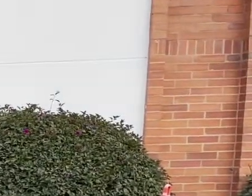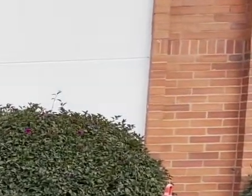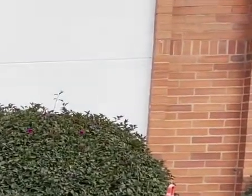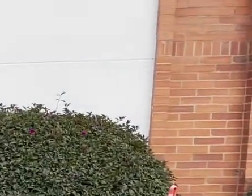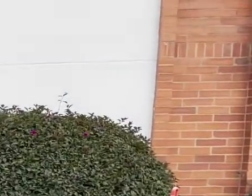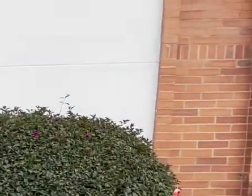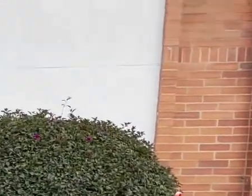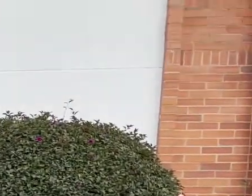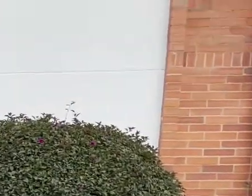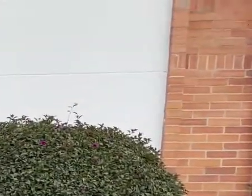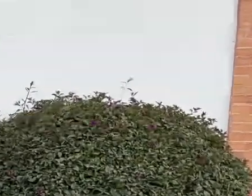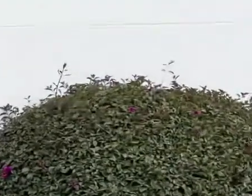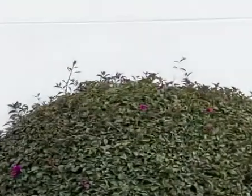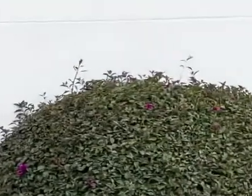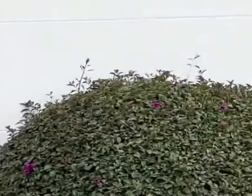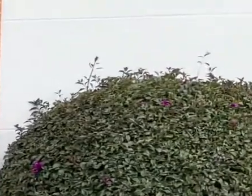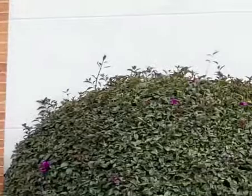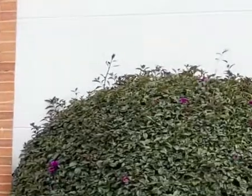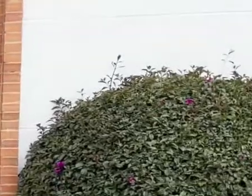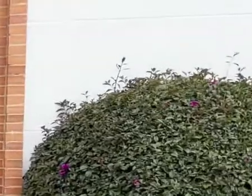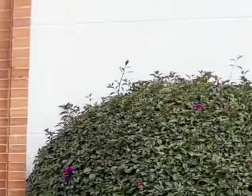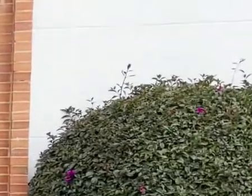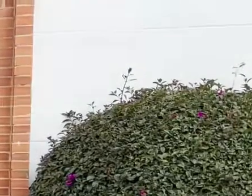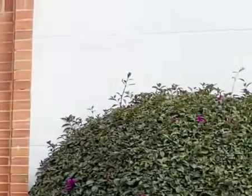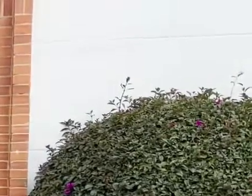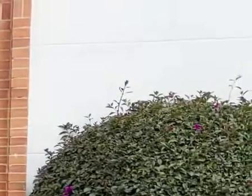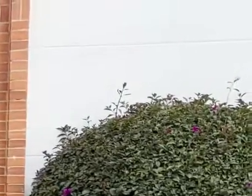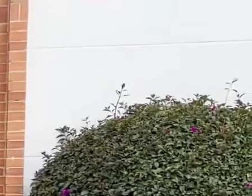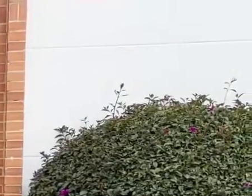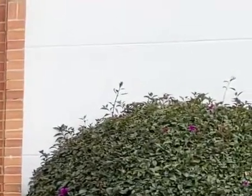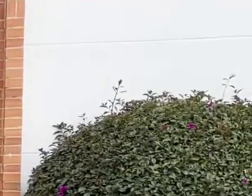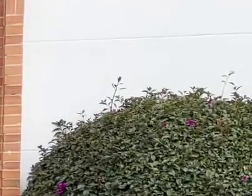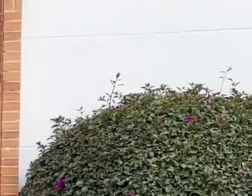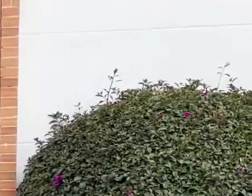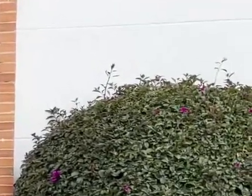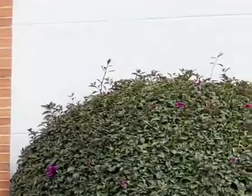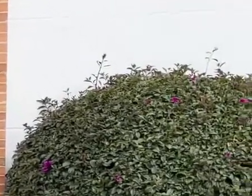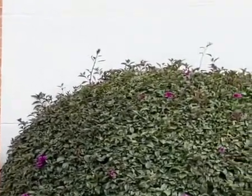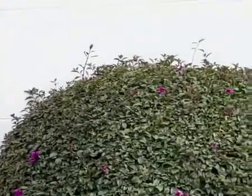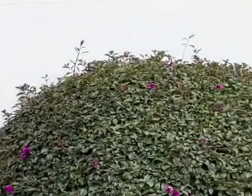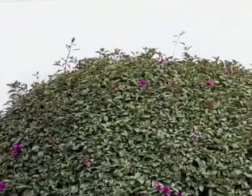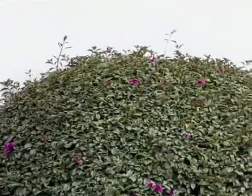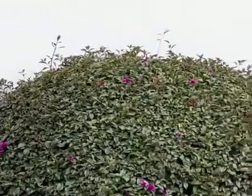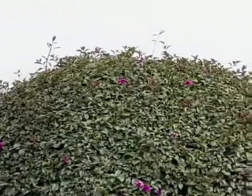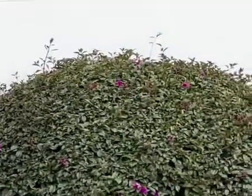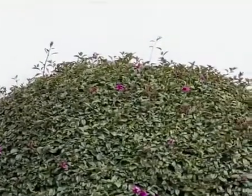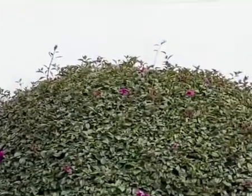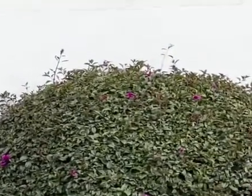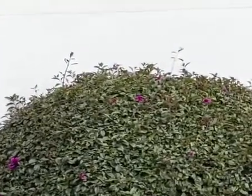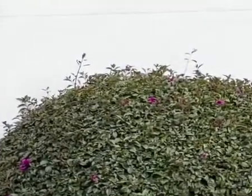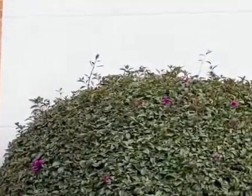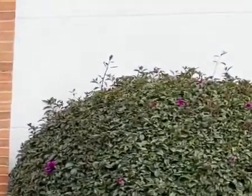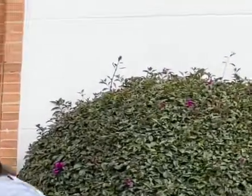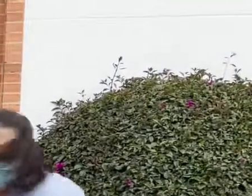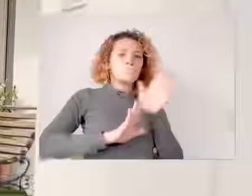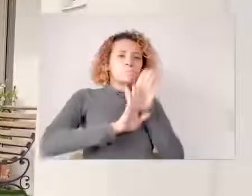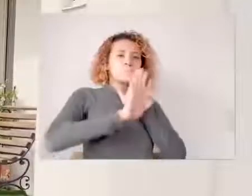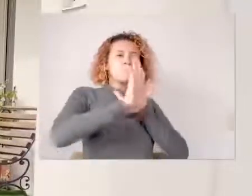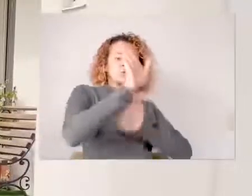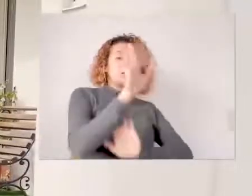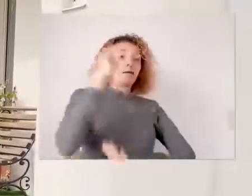chiriposos, la golosa, yermis, el juego del trompo, el juego del yoyo, para que acompañando a nuestros hijos podamos